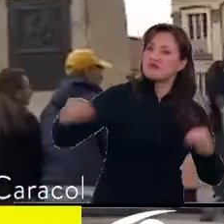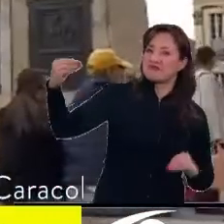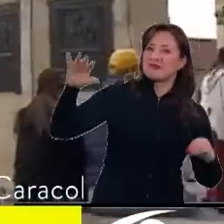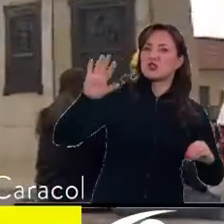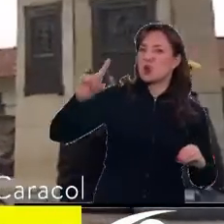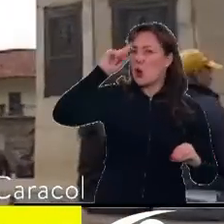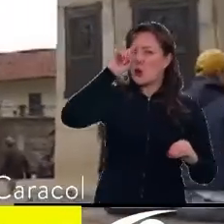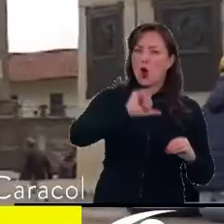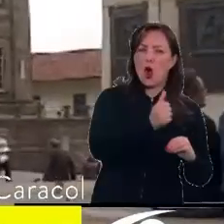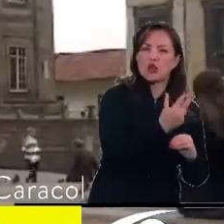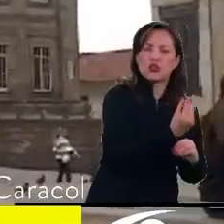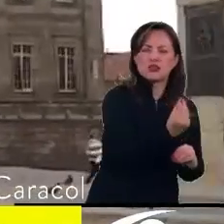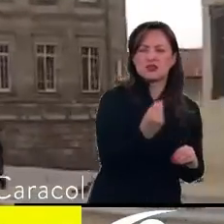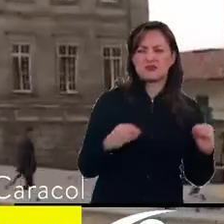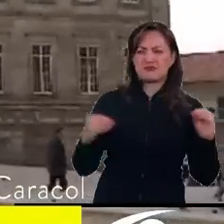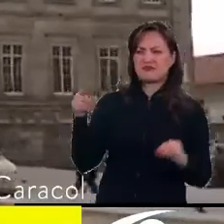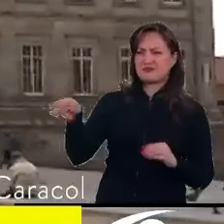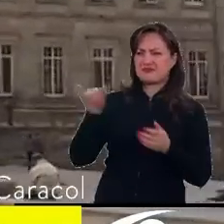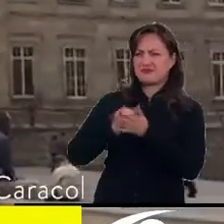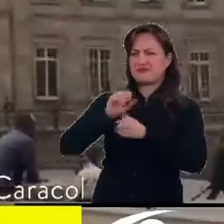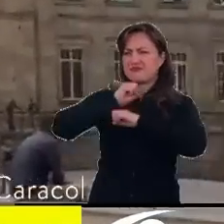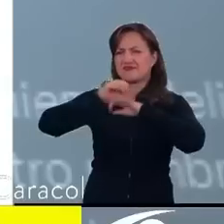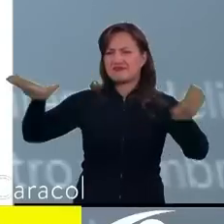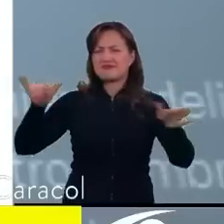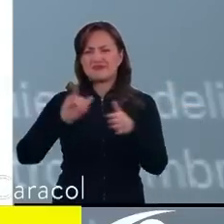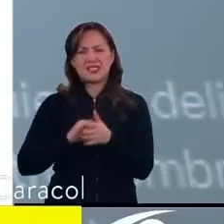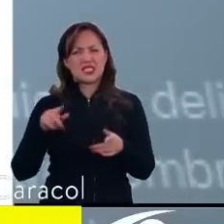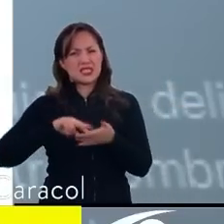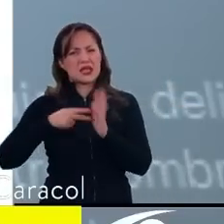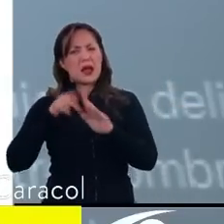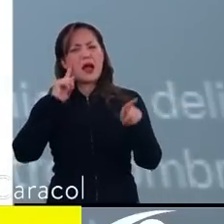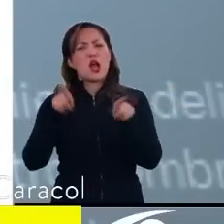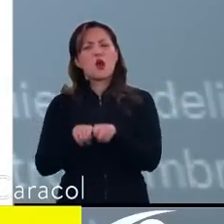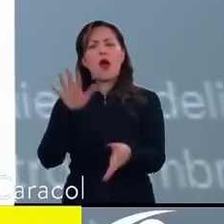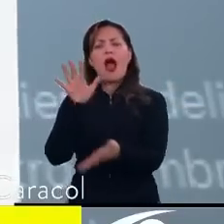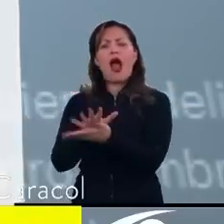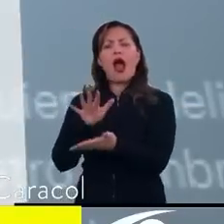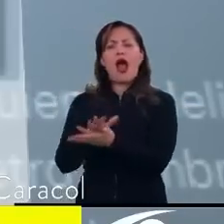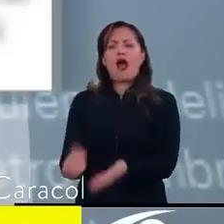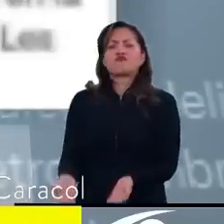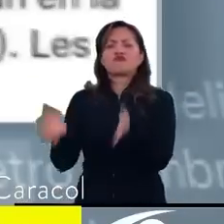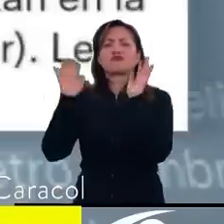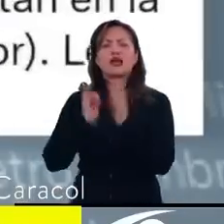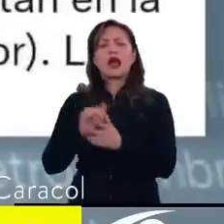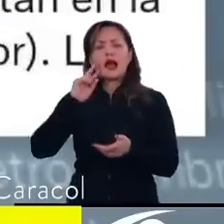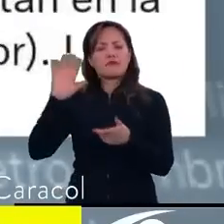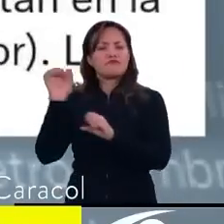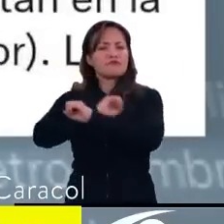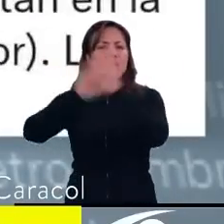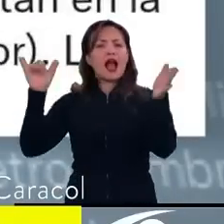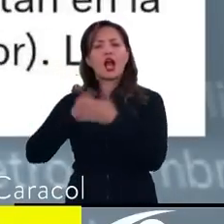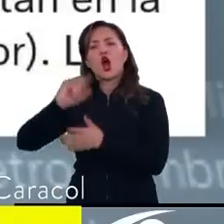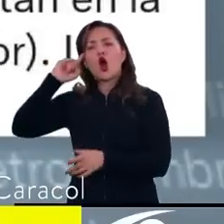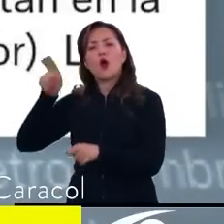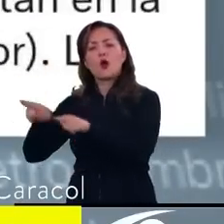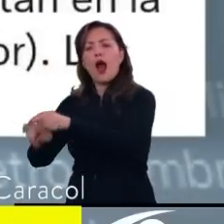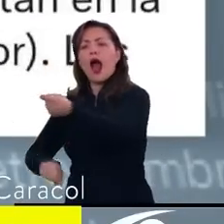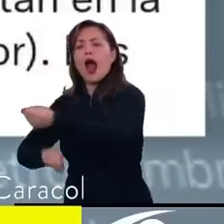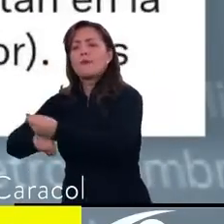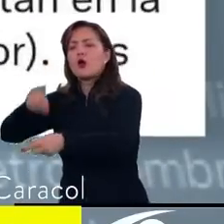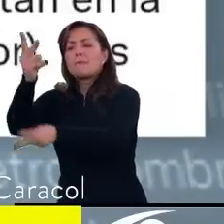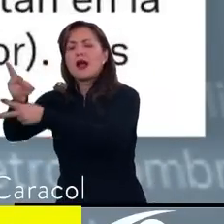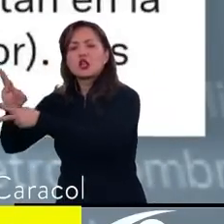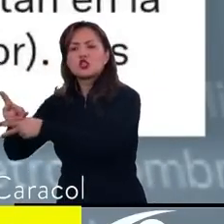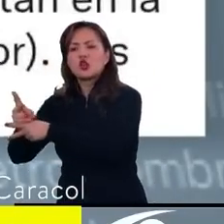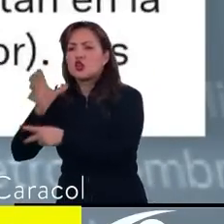la decisión que a su juicio garantiza la impunidad. Queda claro que este gobierno está del lado de quienes delinquen y no de los ciudadanos que cumplen la ley.